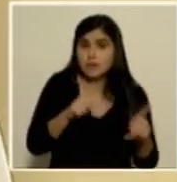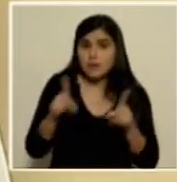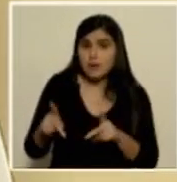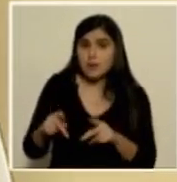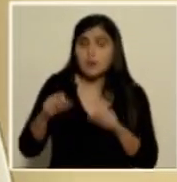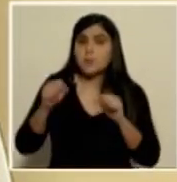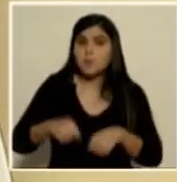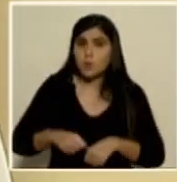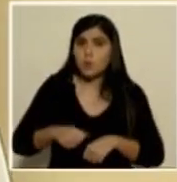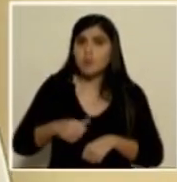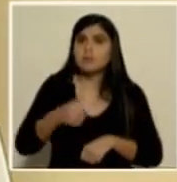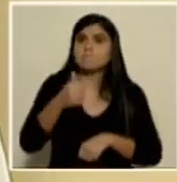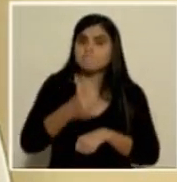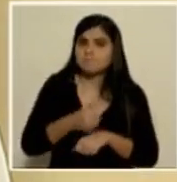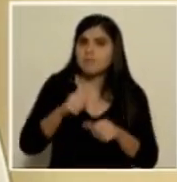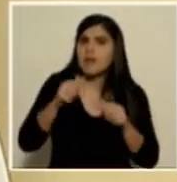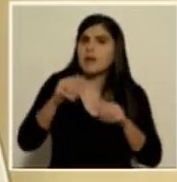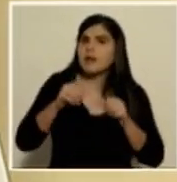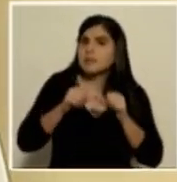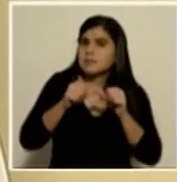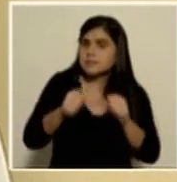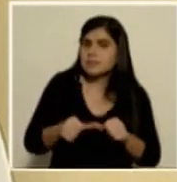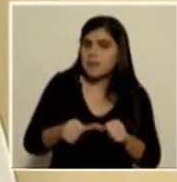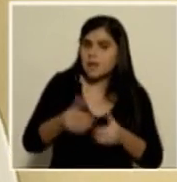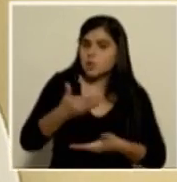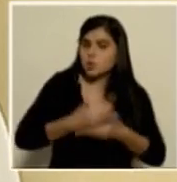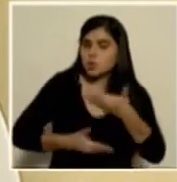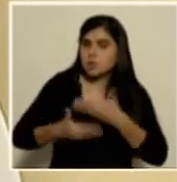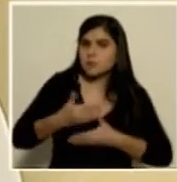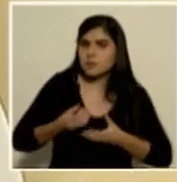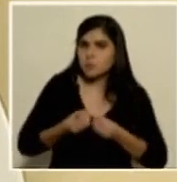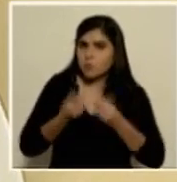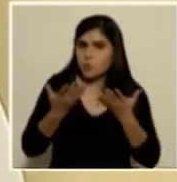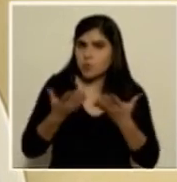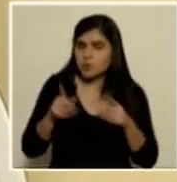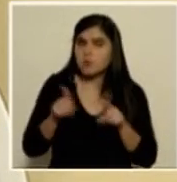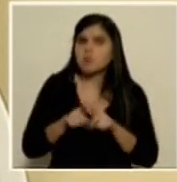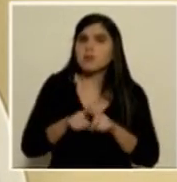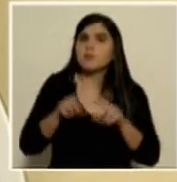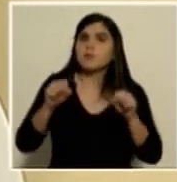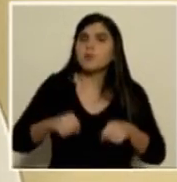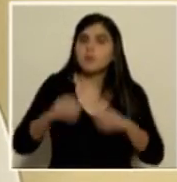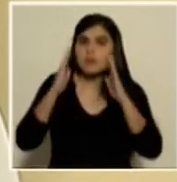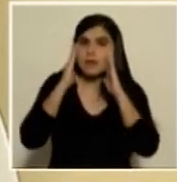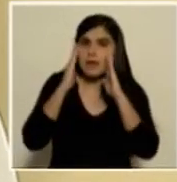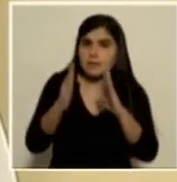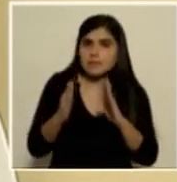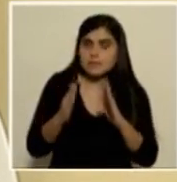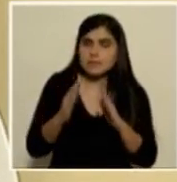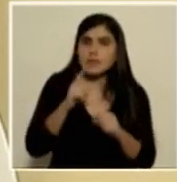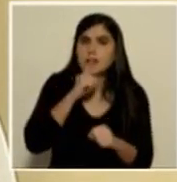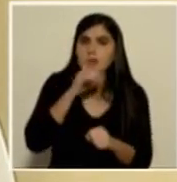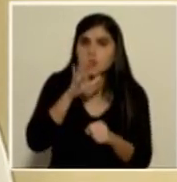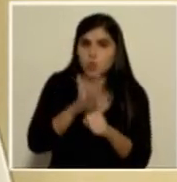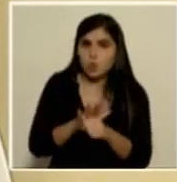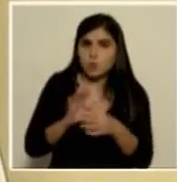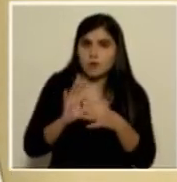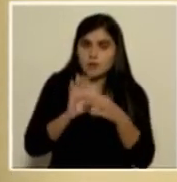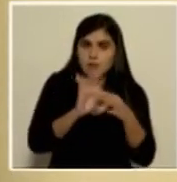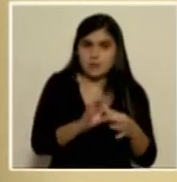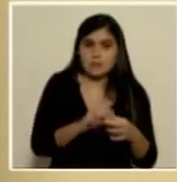continuidad de los servicios que presta el sector público y para poder atender a nuestros compromisos en relación con el pago de la